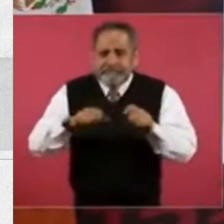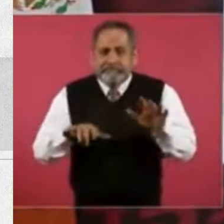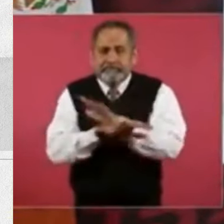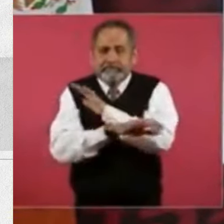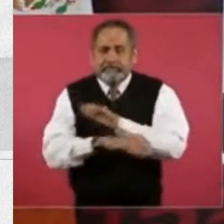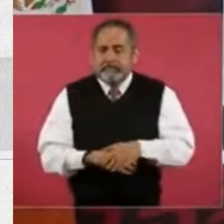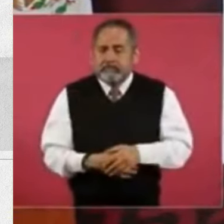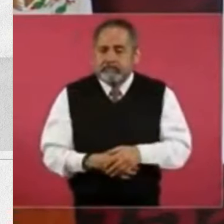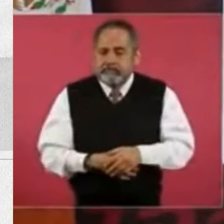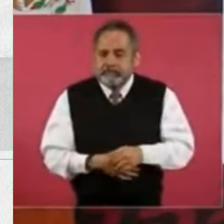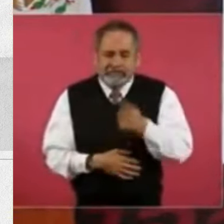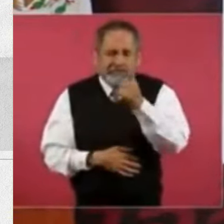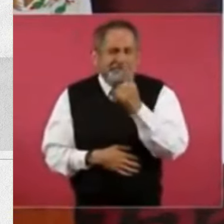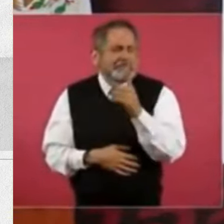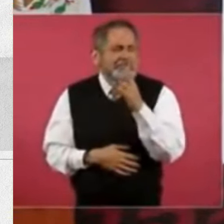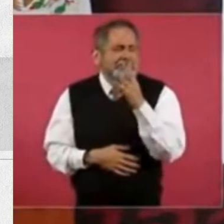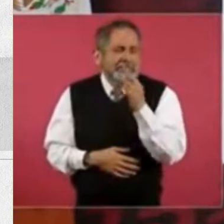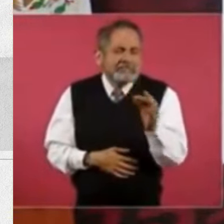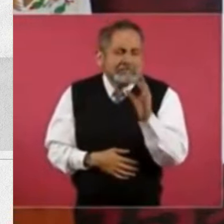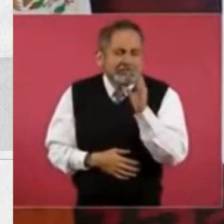muy sencillo.